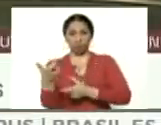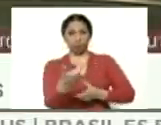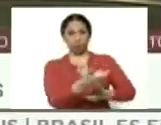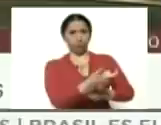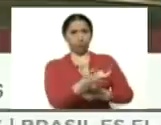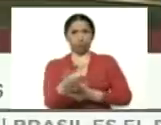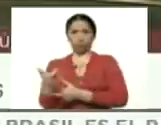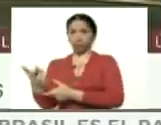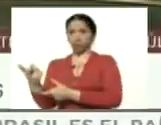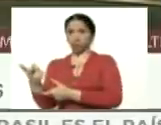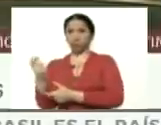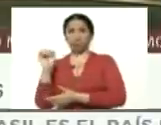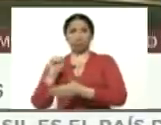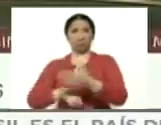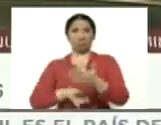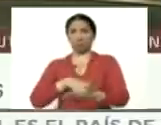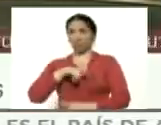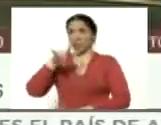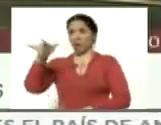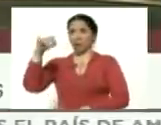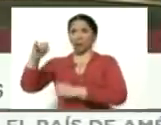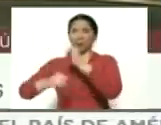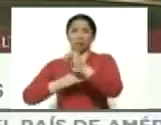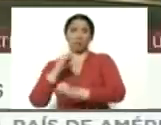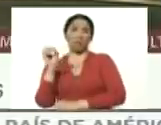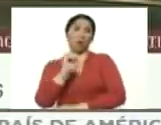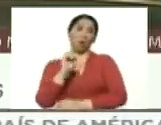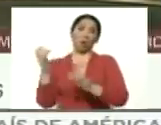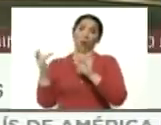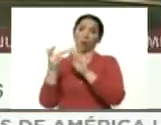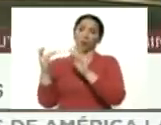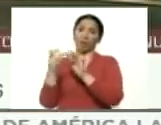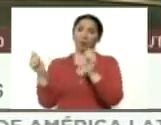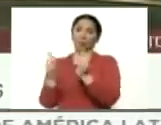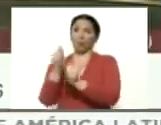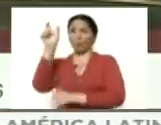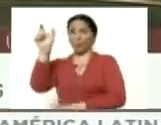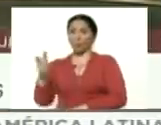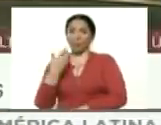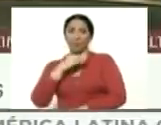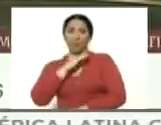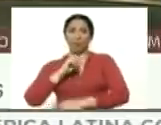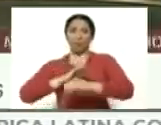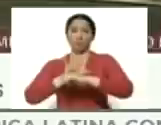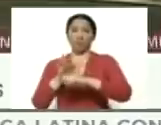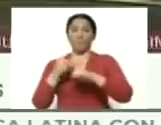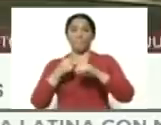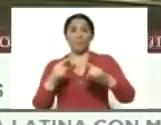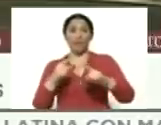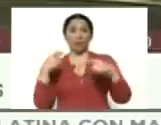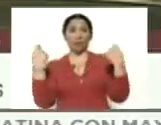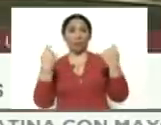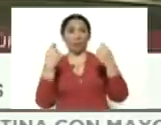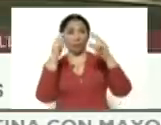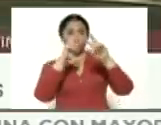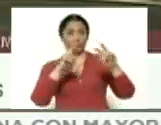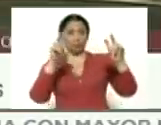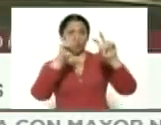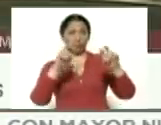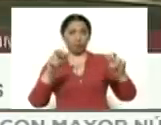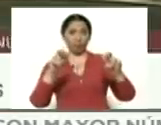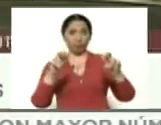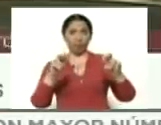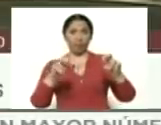sin antecedentes de viaje internacional o de contacto con paciente infectado por COVID-19, pero en la jornada de despistaje masivo que de